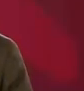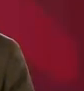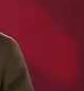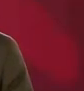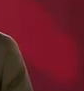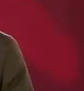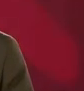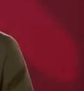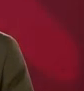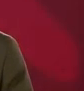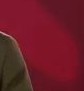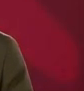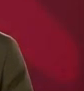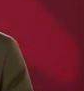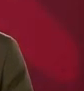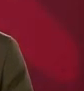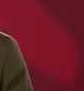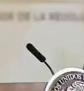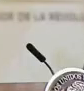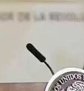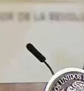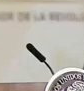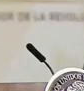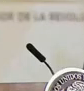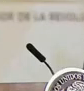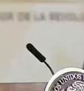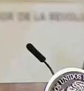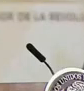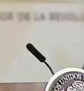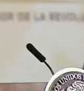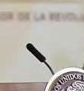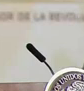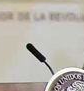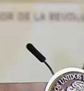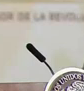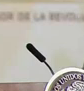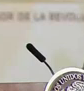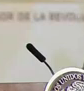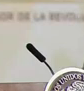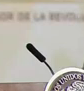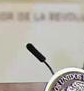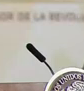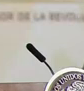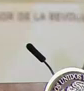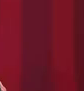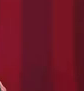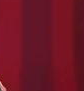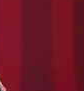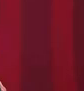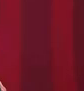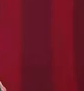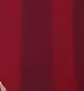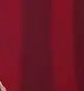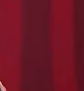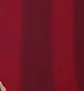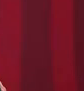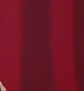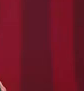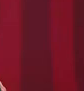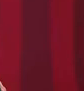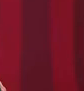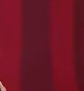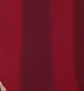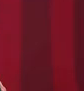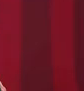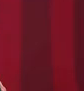y en la salud y en la para los pobres es y va a hacer una gran diferencia. Hay nada más